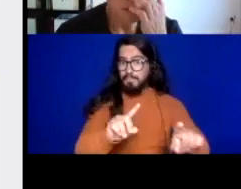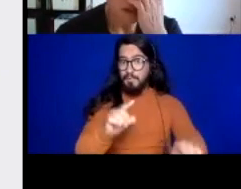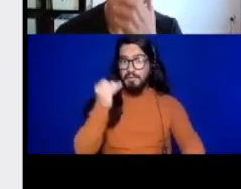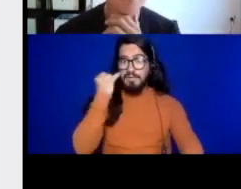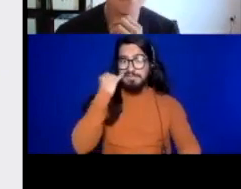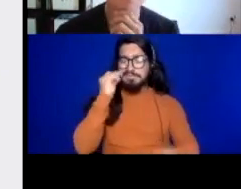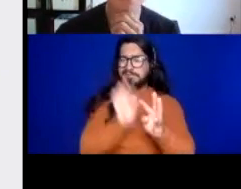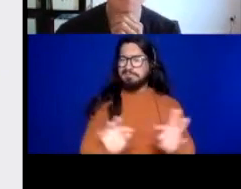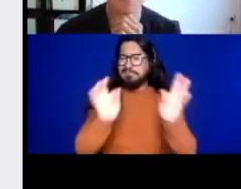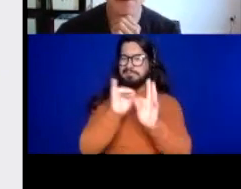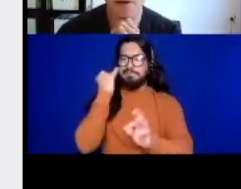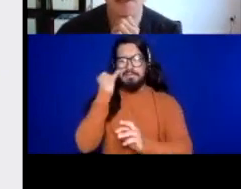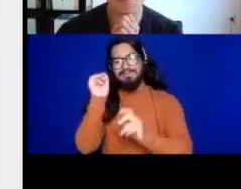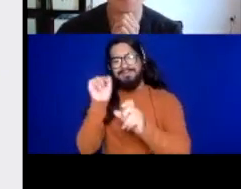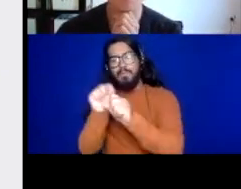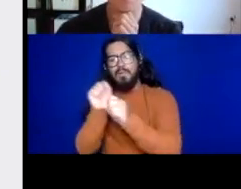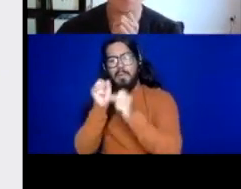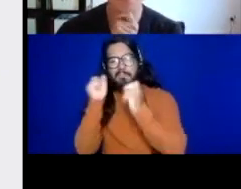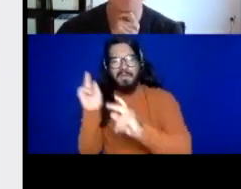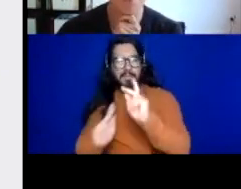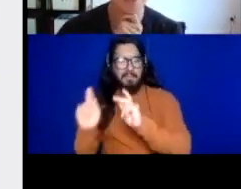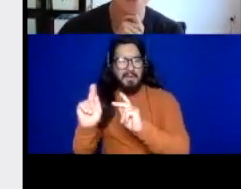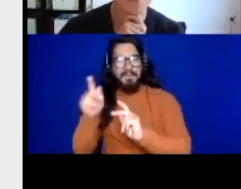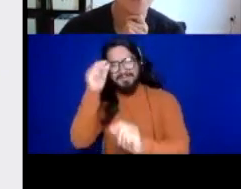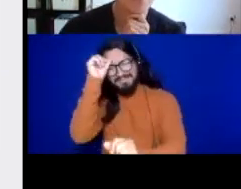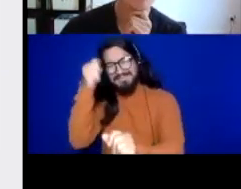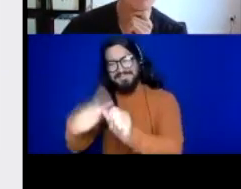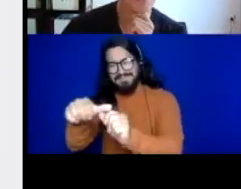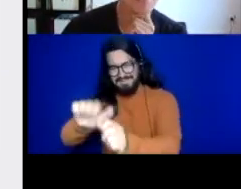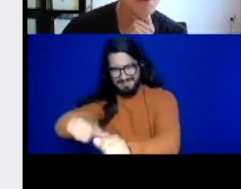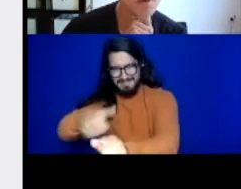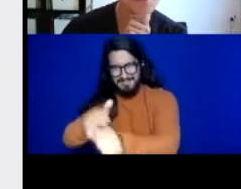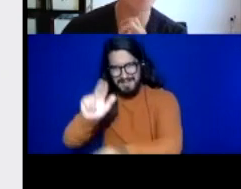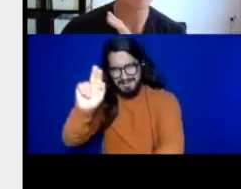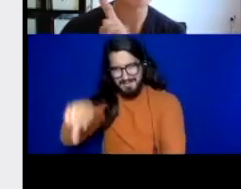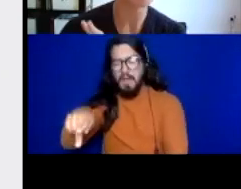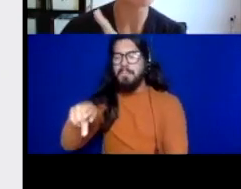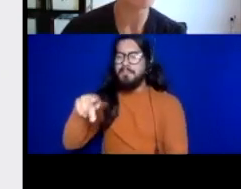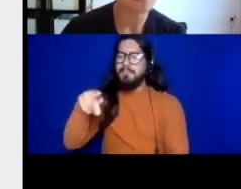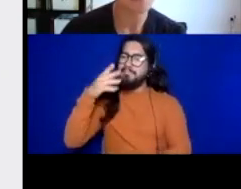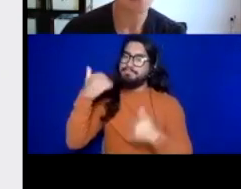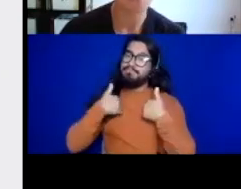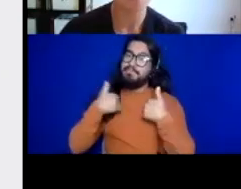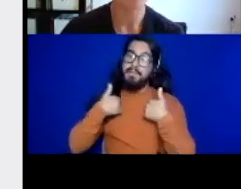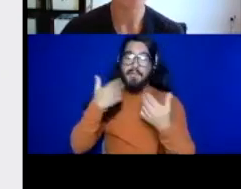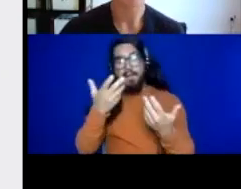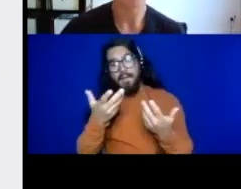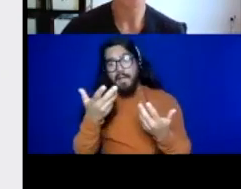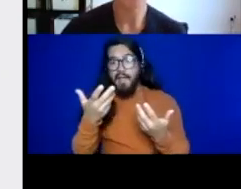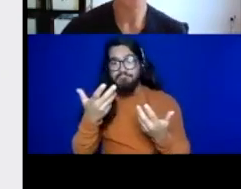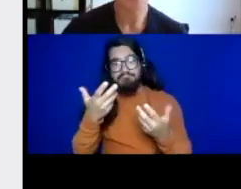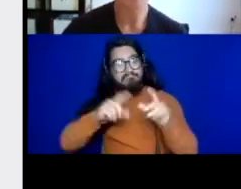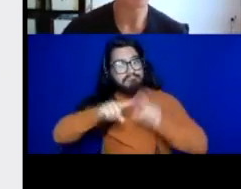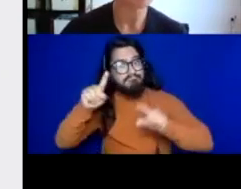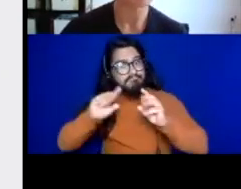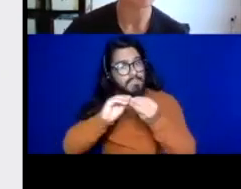es muy importante si estás trabajando con otras personas para que ellas puedan instalarlo también, pero asegúrate de tener